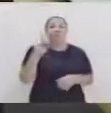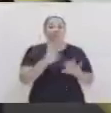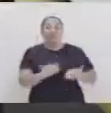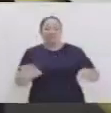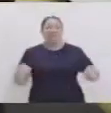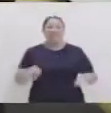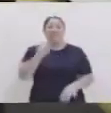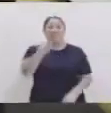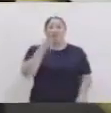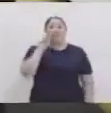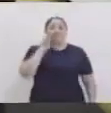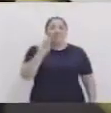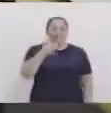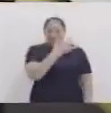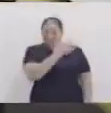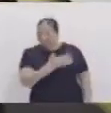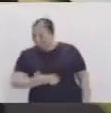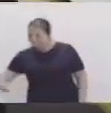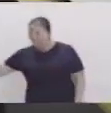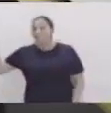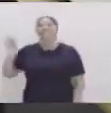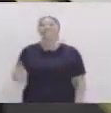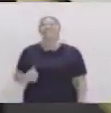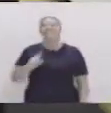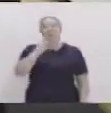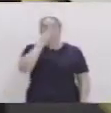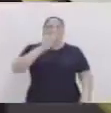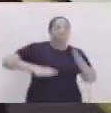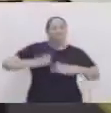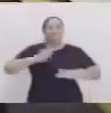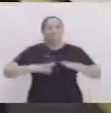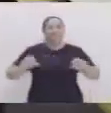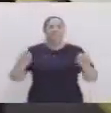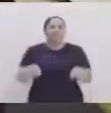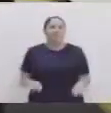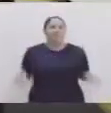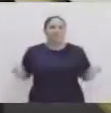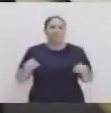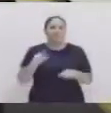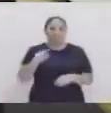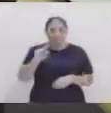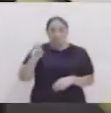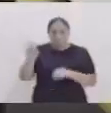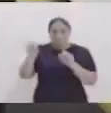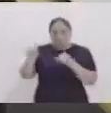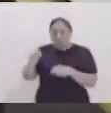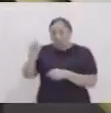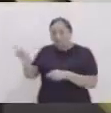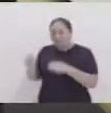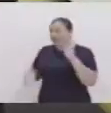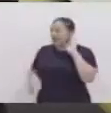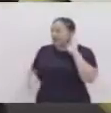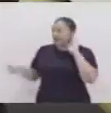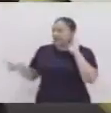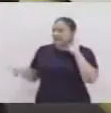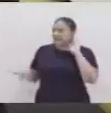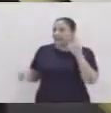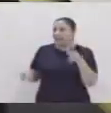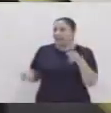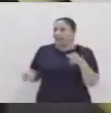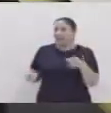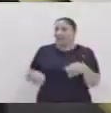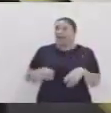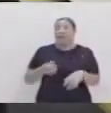segundo. Los Patitos de Amatitlán, muy bien. Exacto. Y lograste escuchar que el